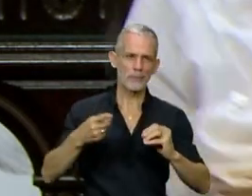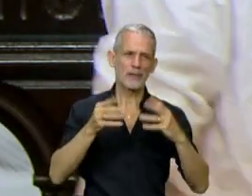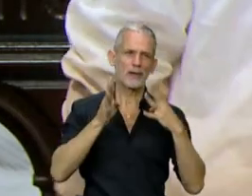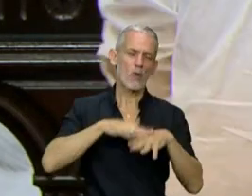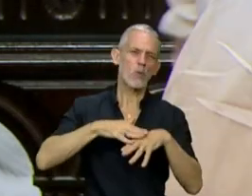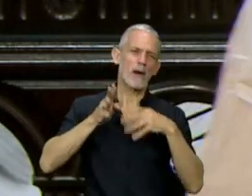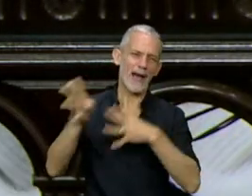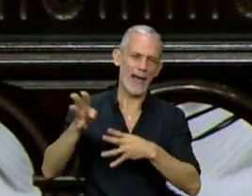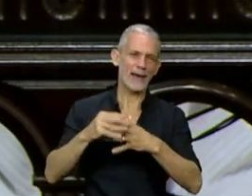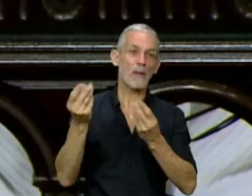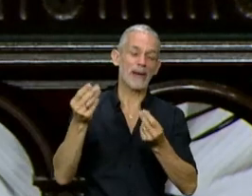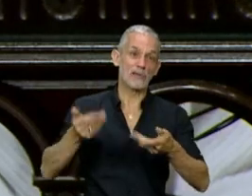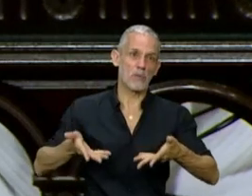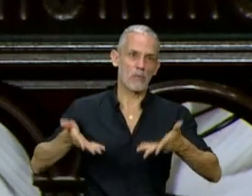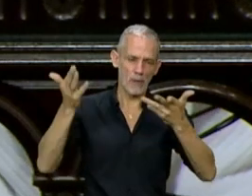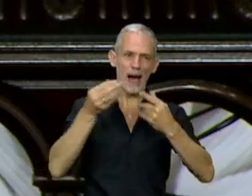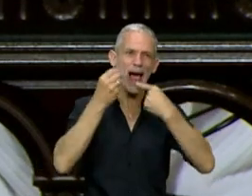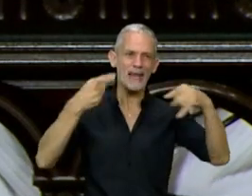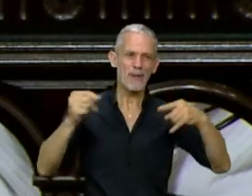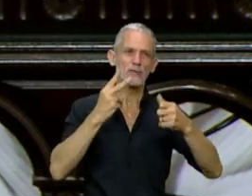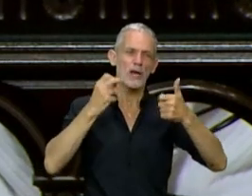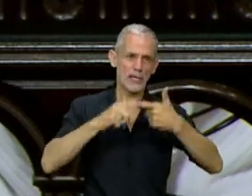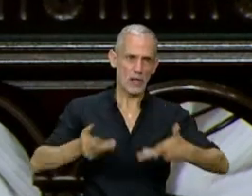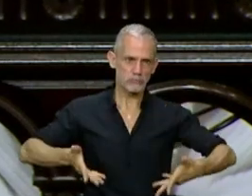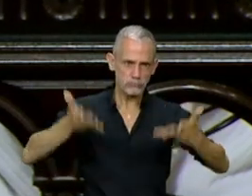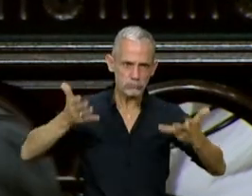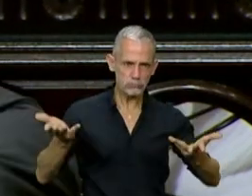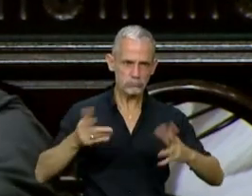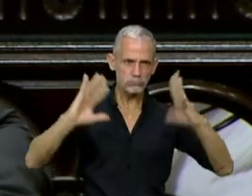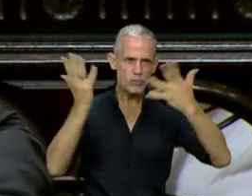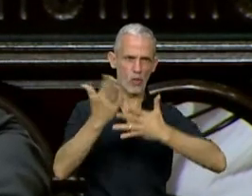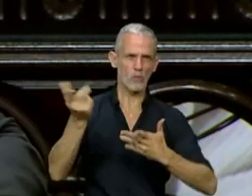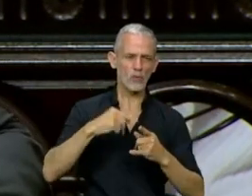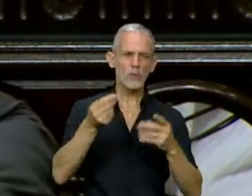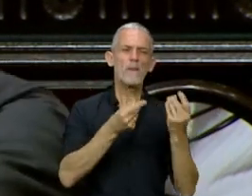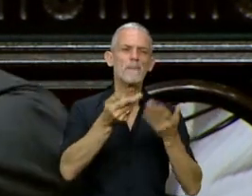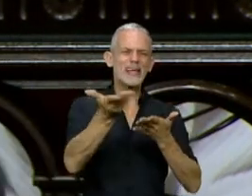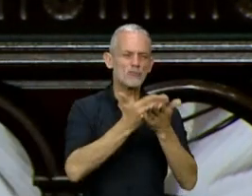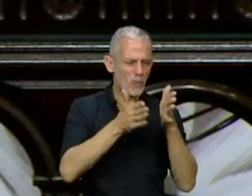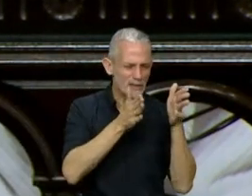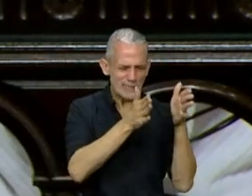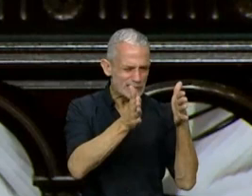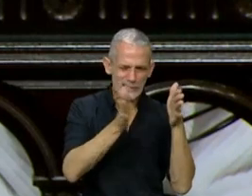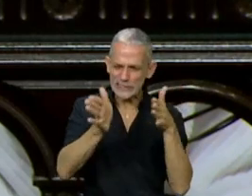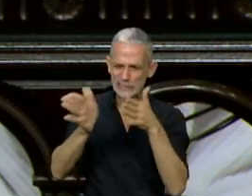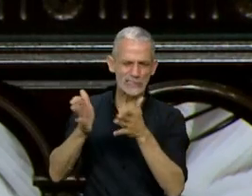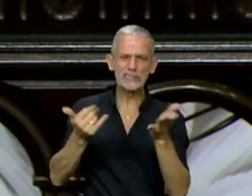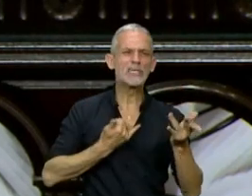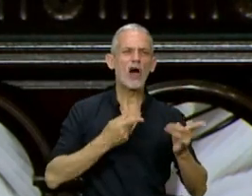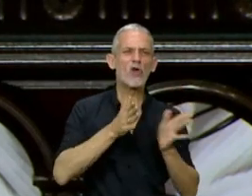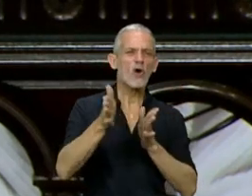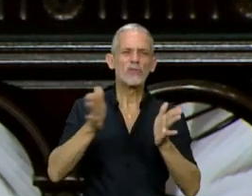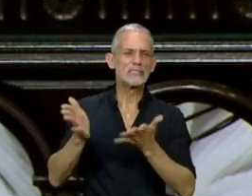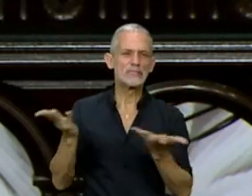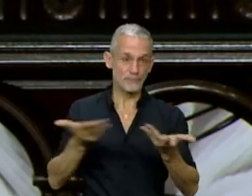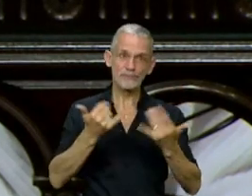principalmente los precios relativos de alimento y de energía, la orientación del presupuesto tiene